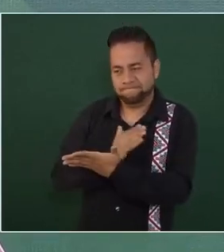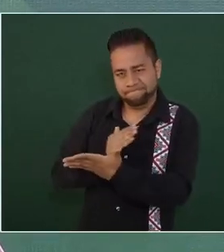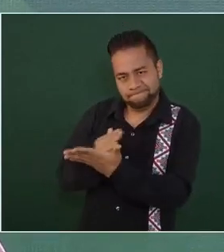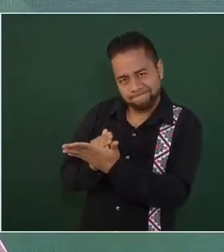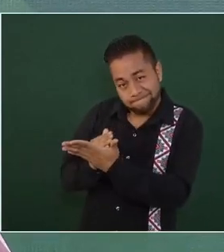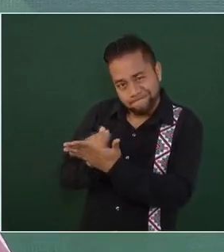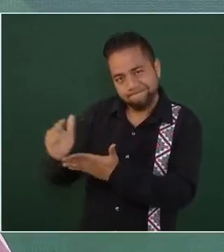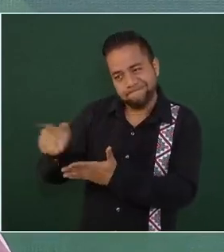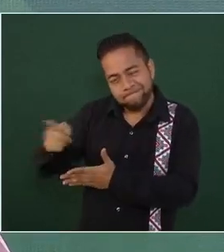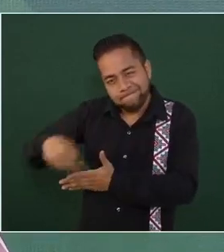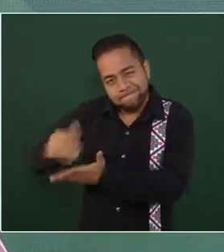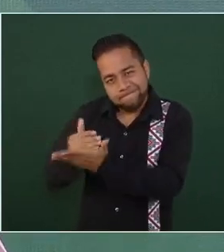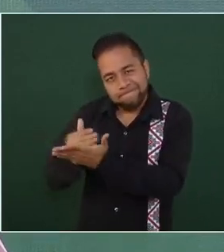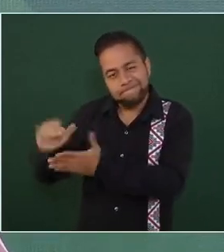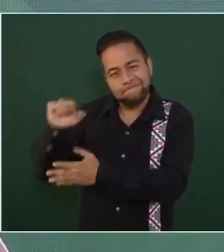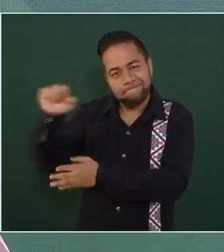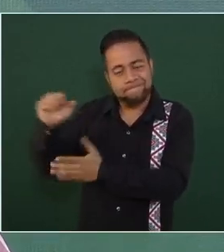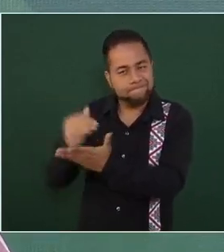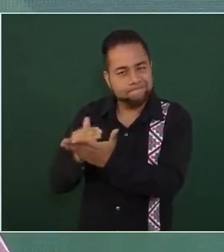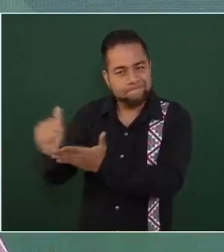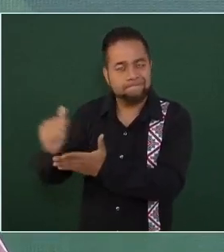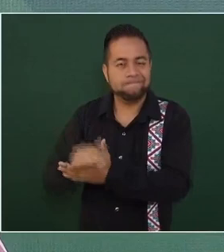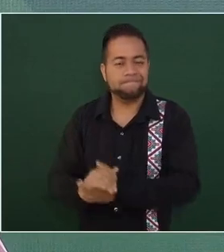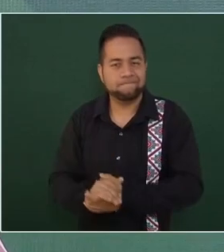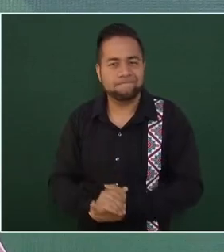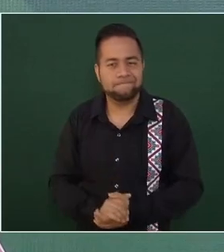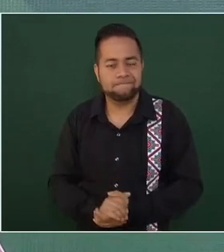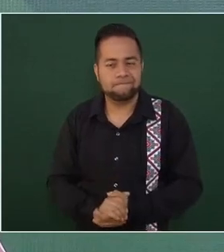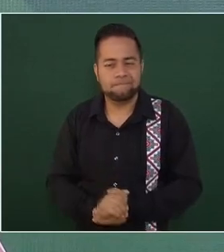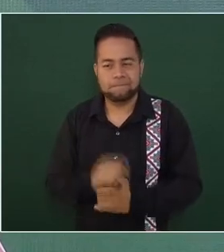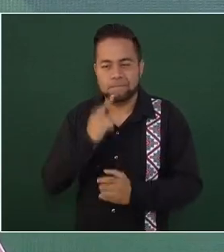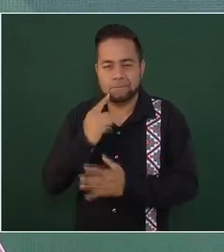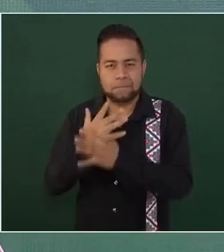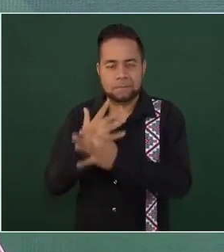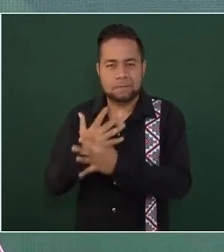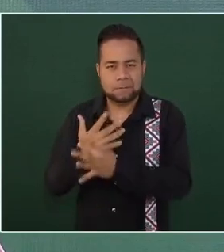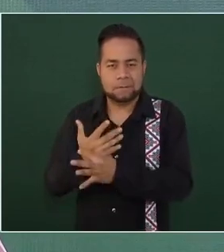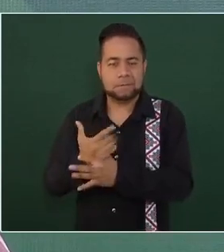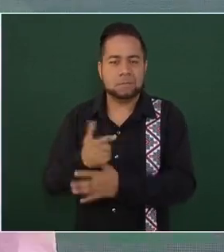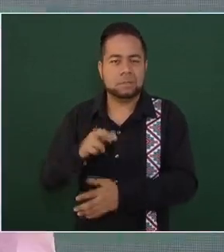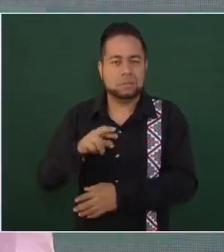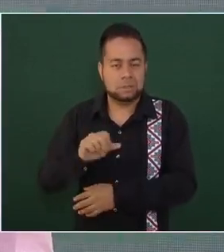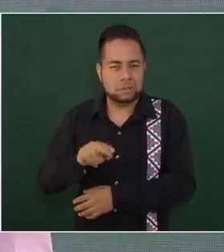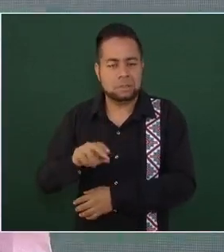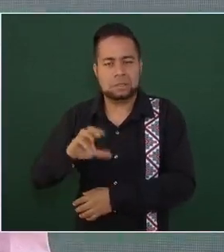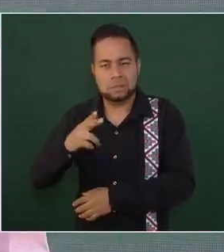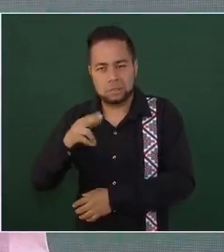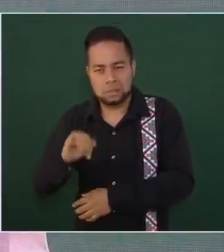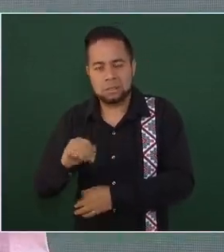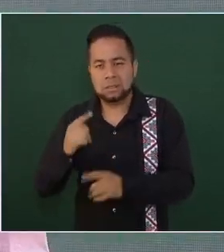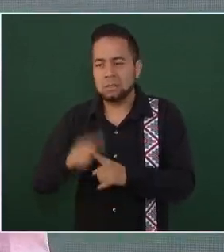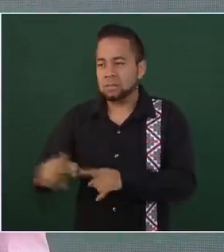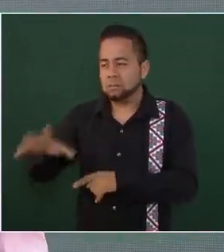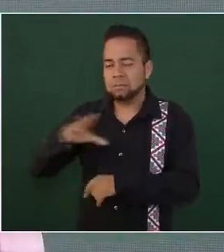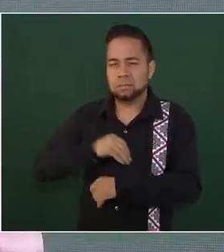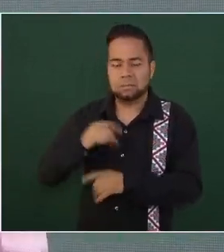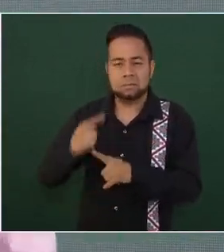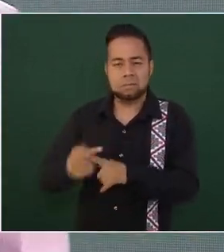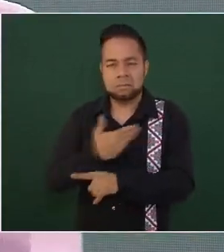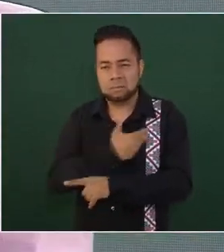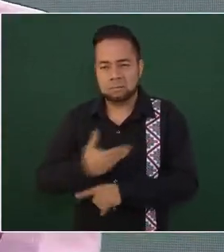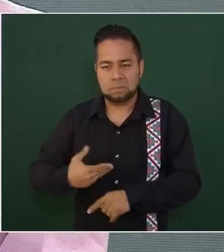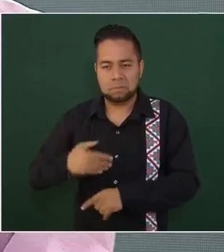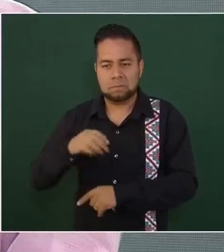es como decía Granchi y lo retomaba el presidente